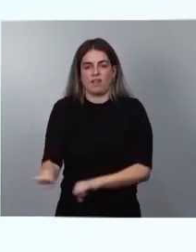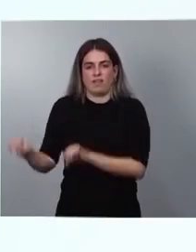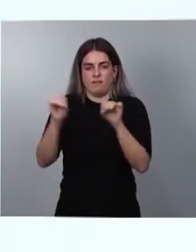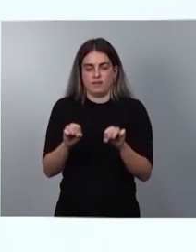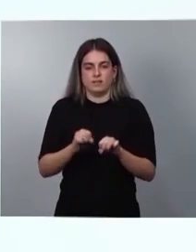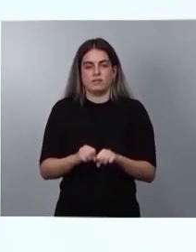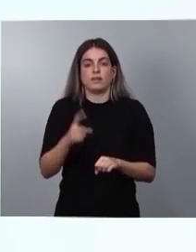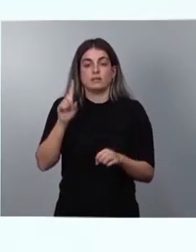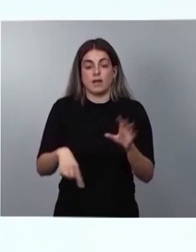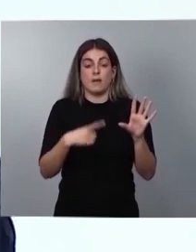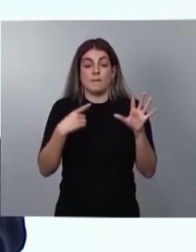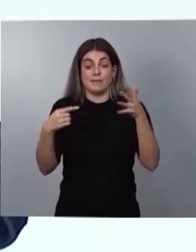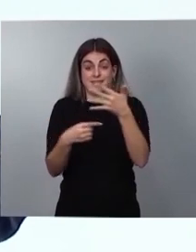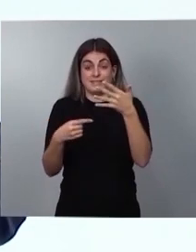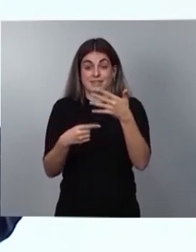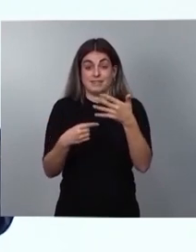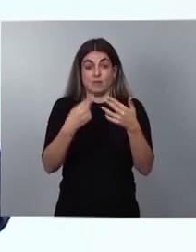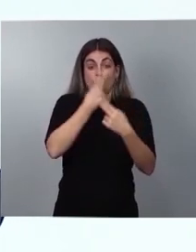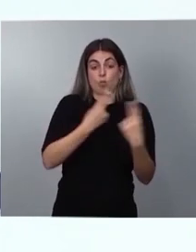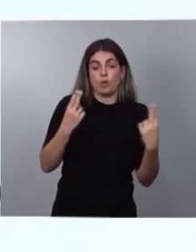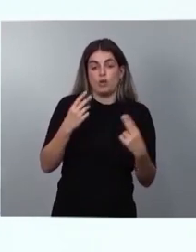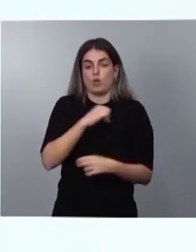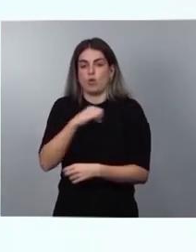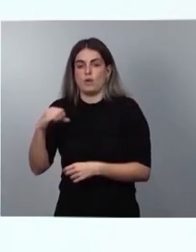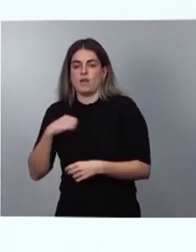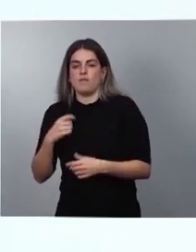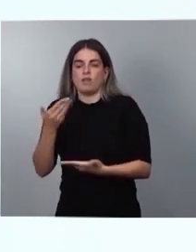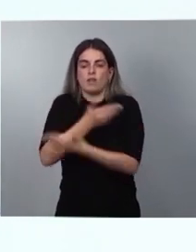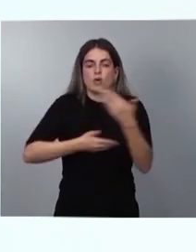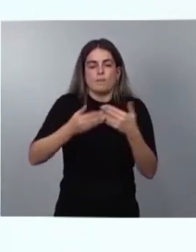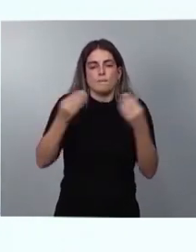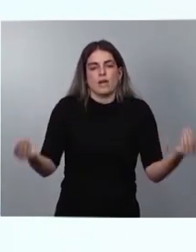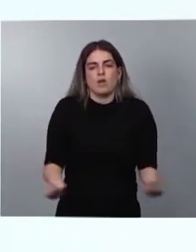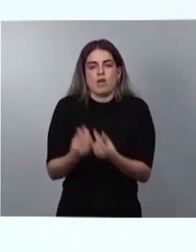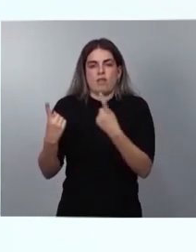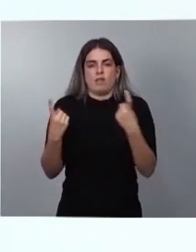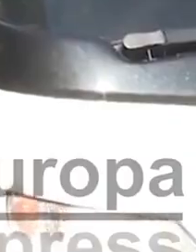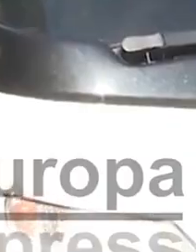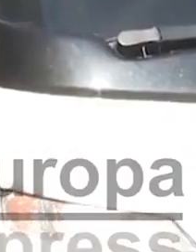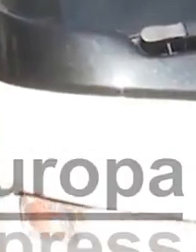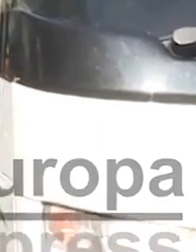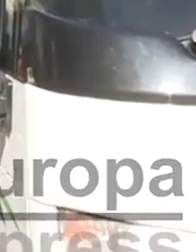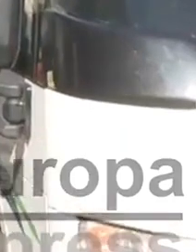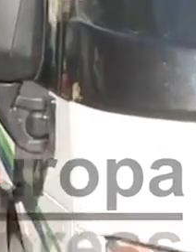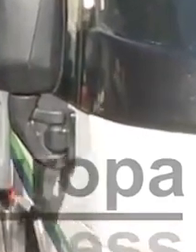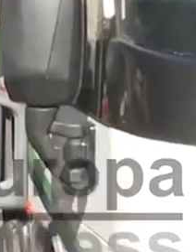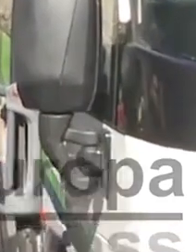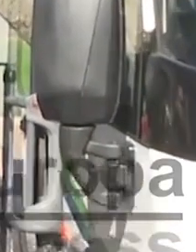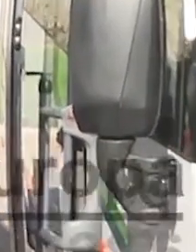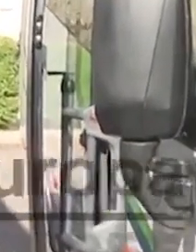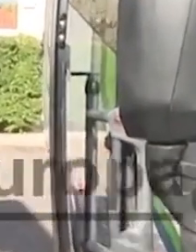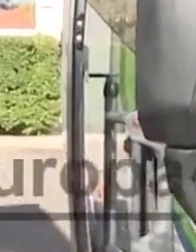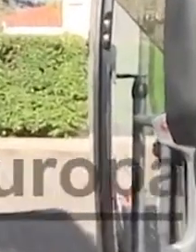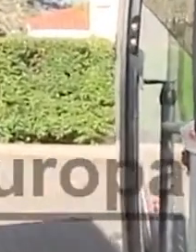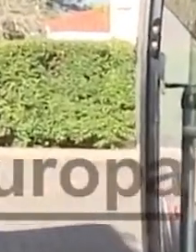como asegura a periodista digital desde la Asociación contra la corrupción y en la defensa de la acción pública. Por eso, deciden archivar,